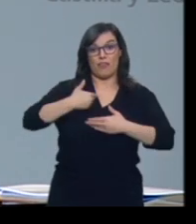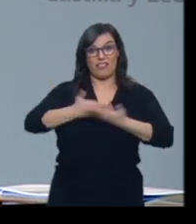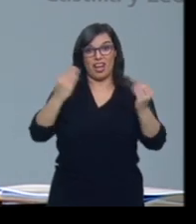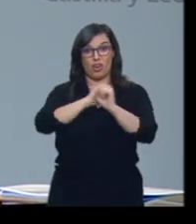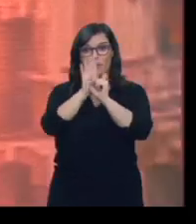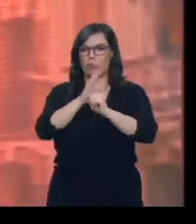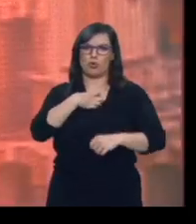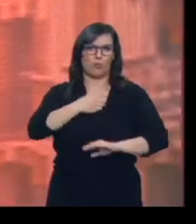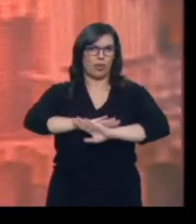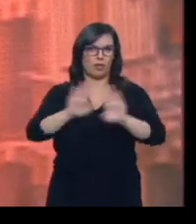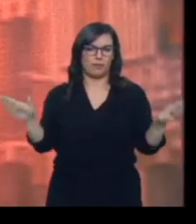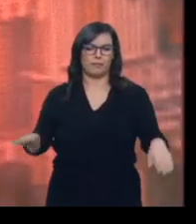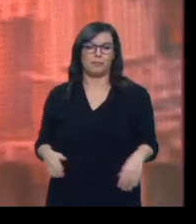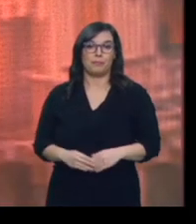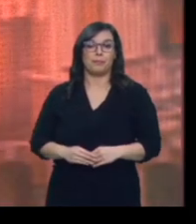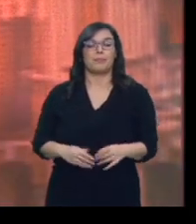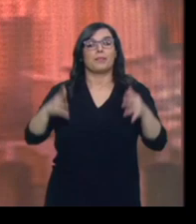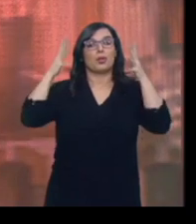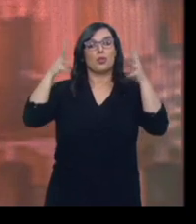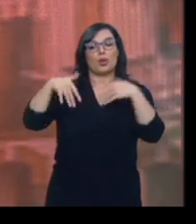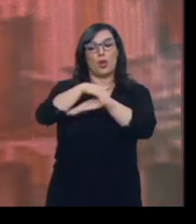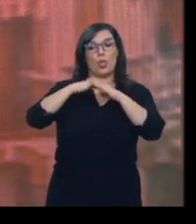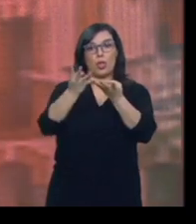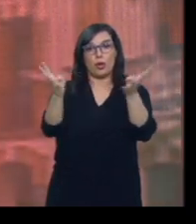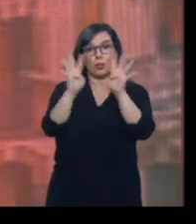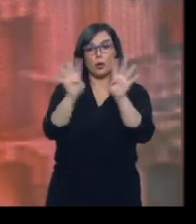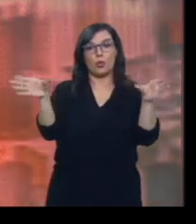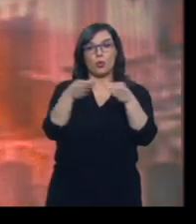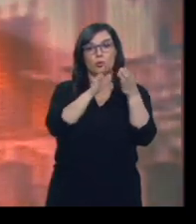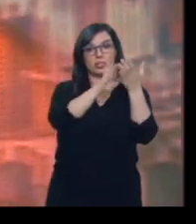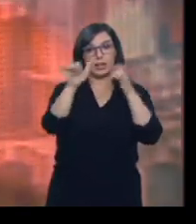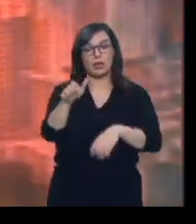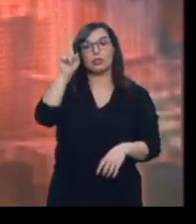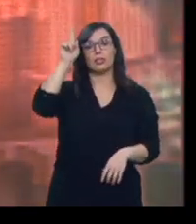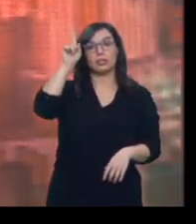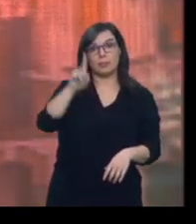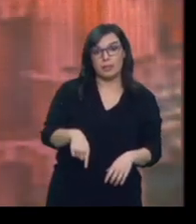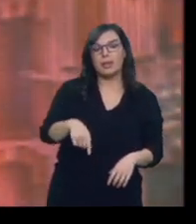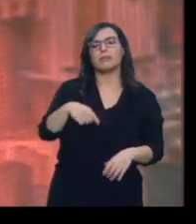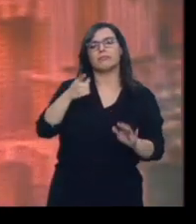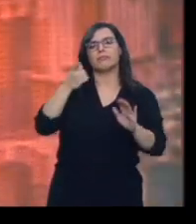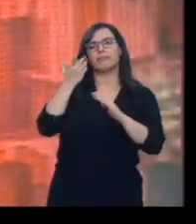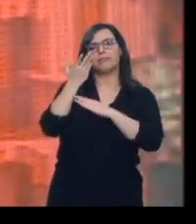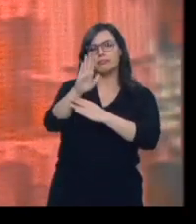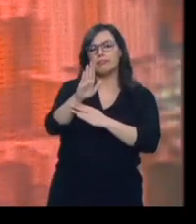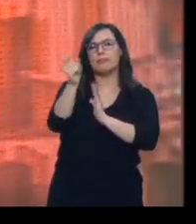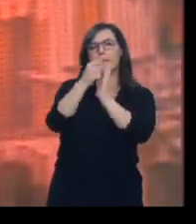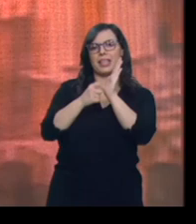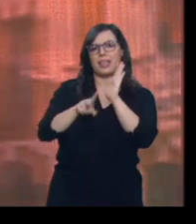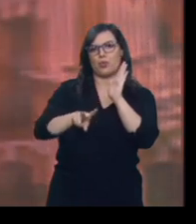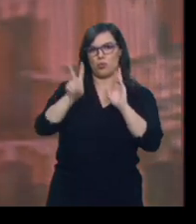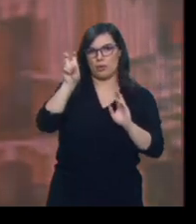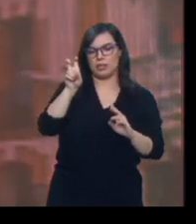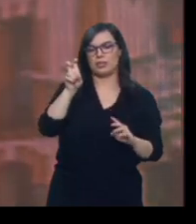coronavirus. Bueno, pues en el Consejo de Gobierno la Junta también ha expuesto nuevas medidas, entre ellas